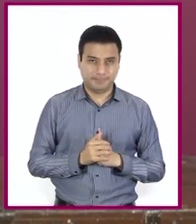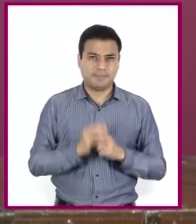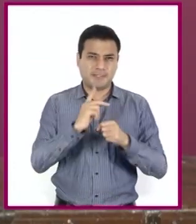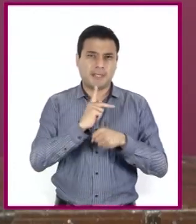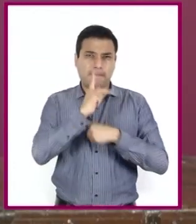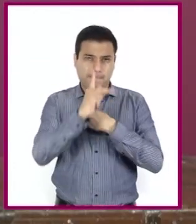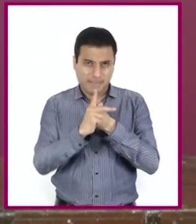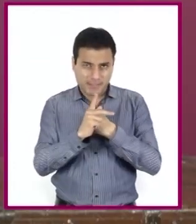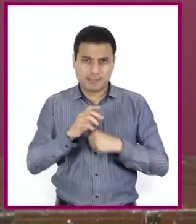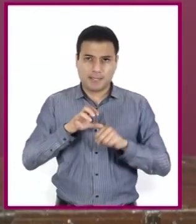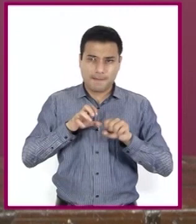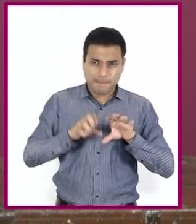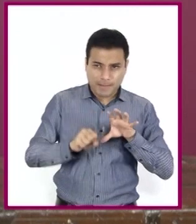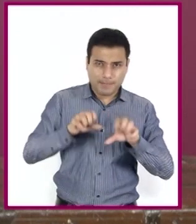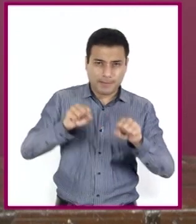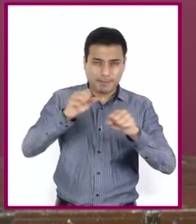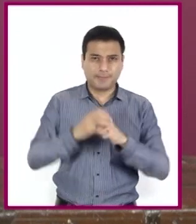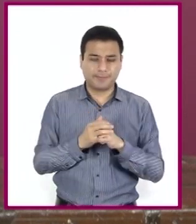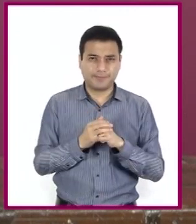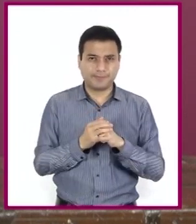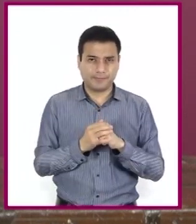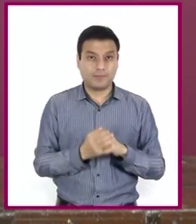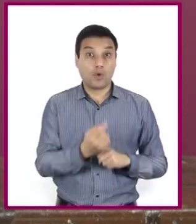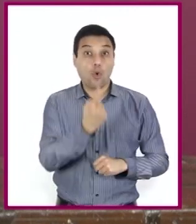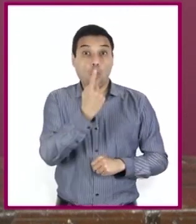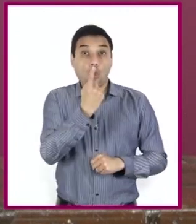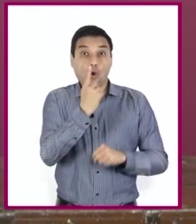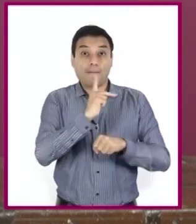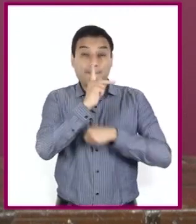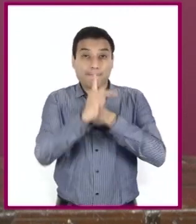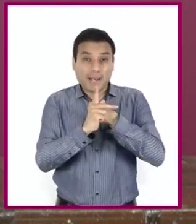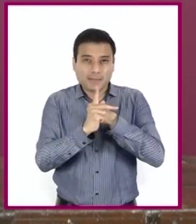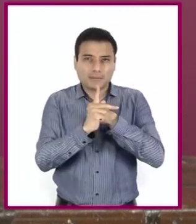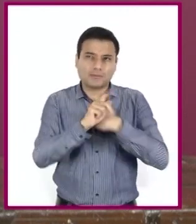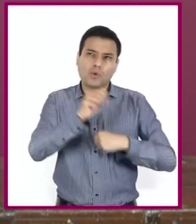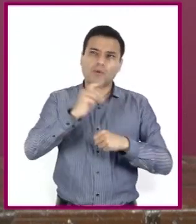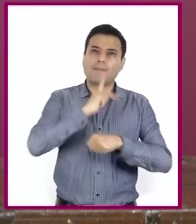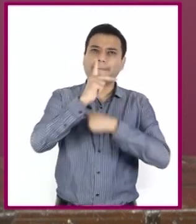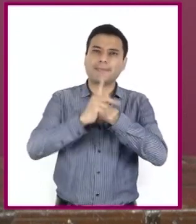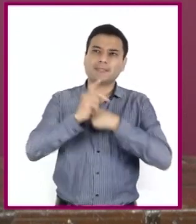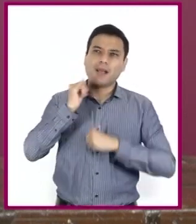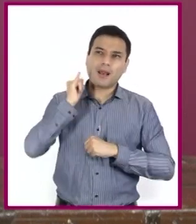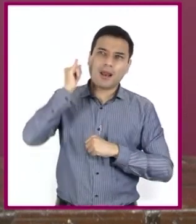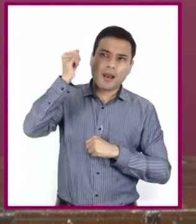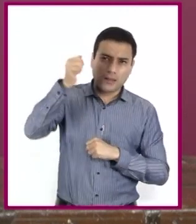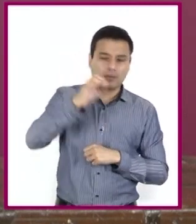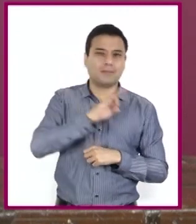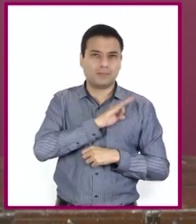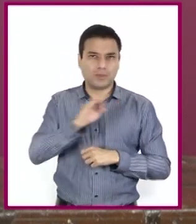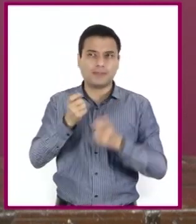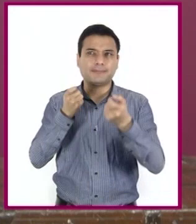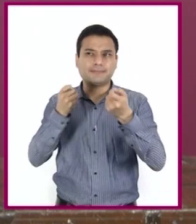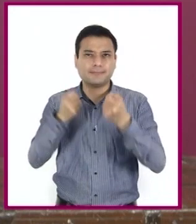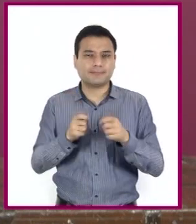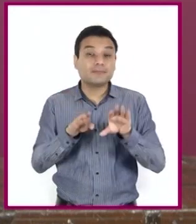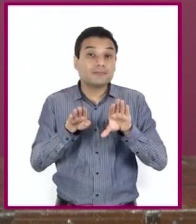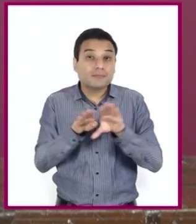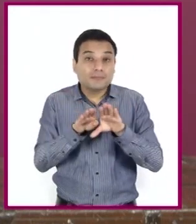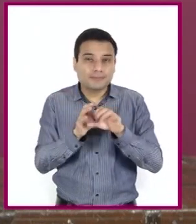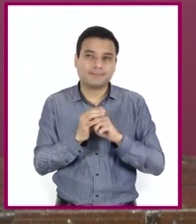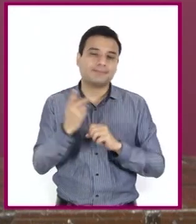imperialismo permitió que una nación controlara territorios alejados, ya sea por medio de acuerdos